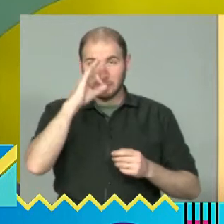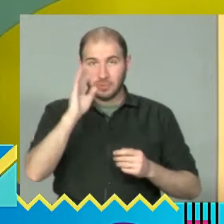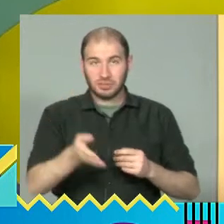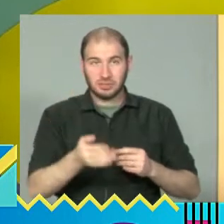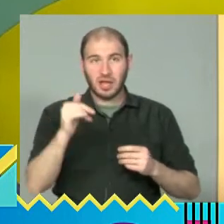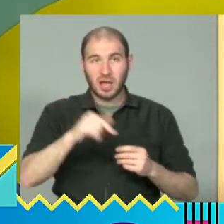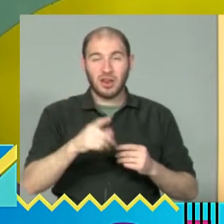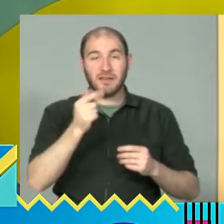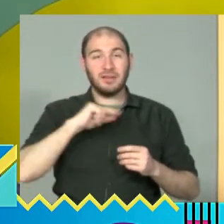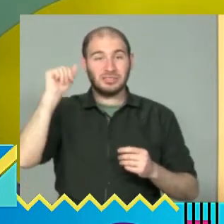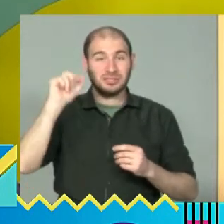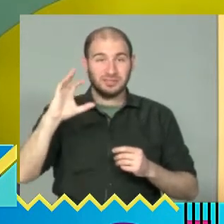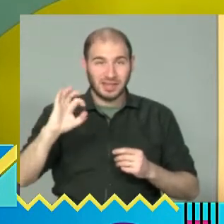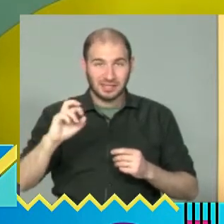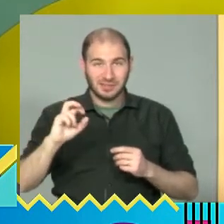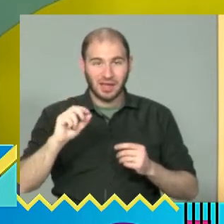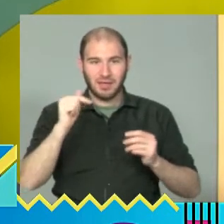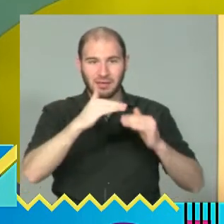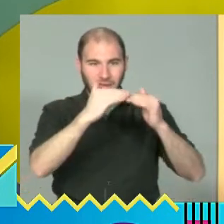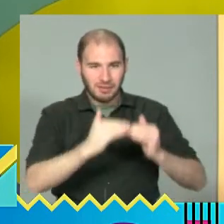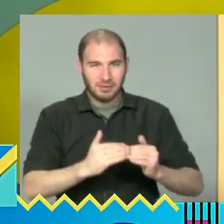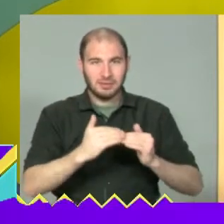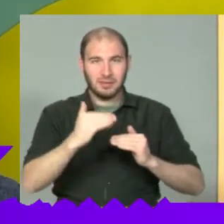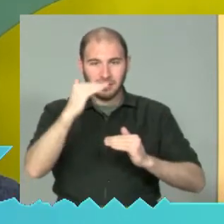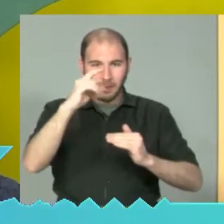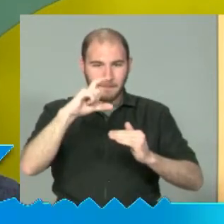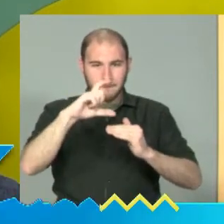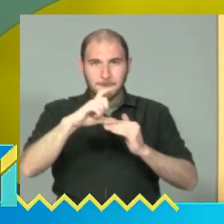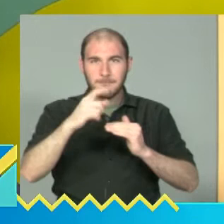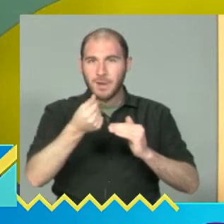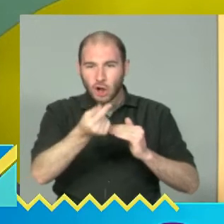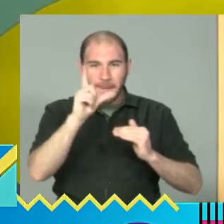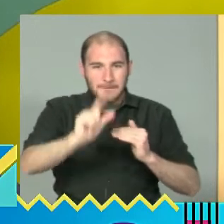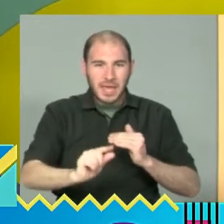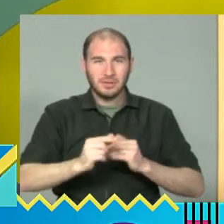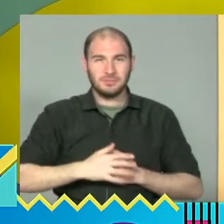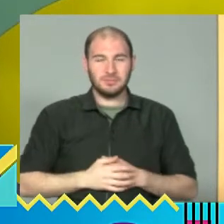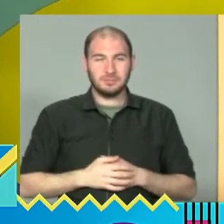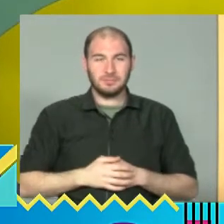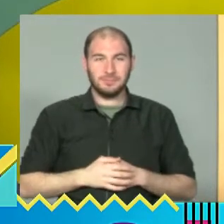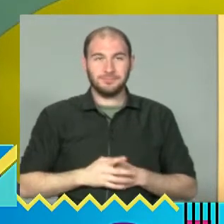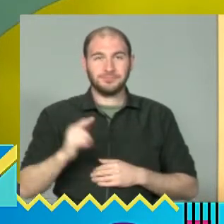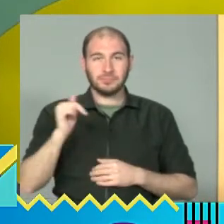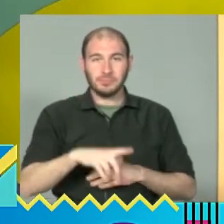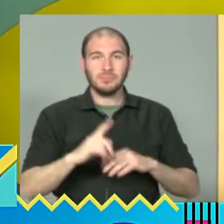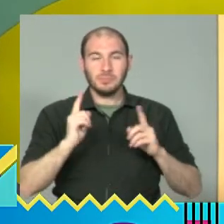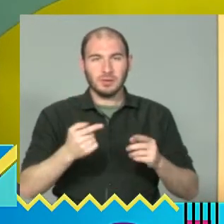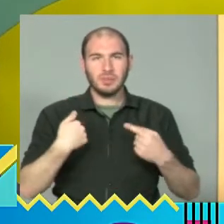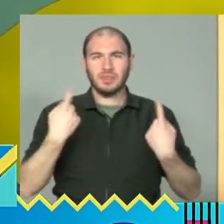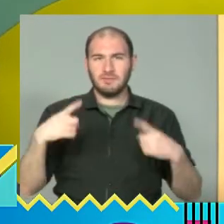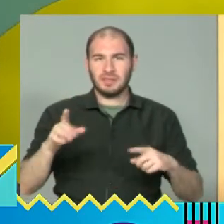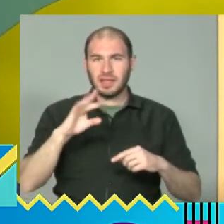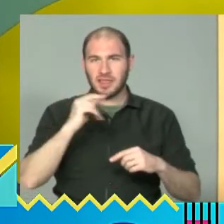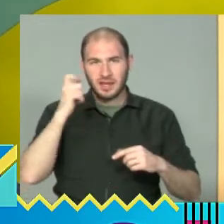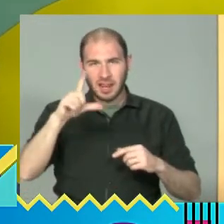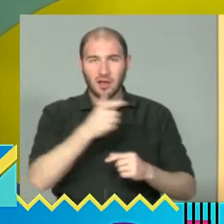estás proyectando una inflación al 30%, estás perdiendo muchos puntos de poder adquisitivo. Y ahí también es donde diciendo con Daniel en